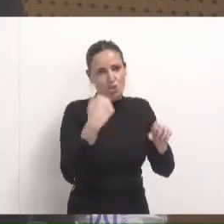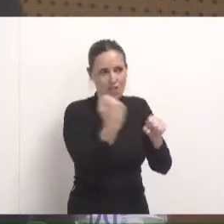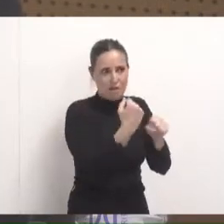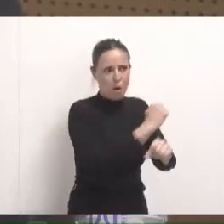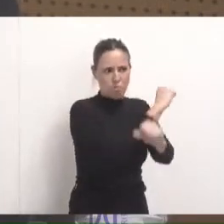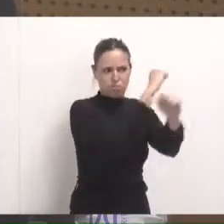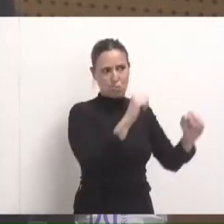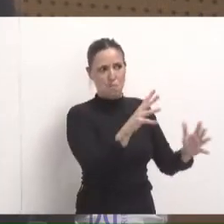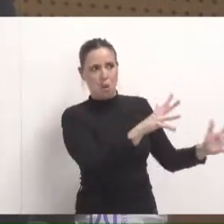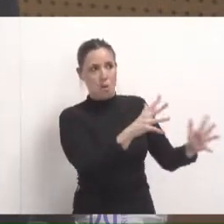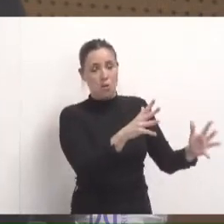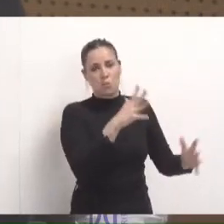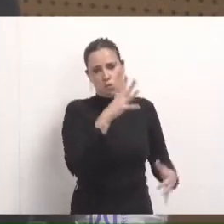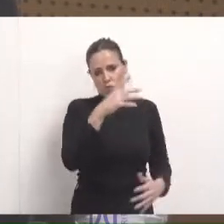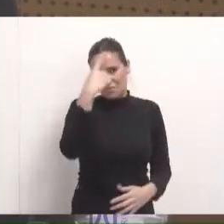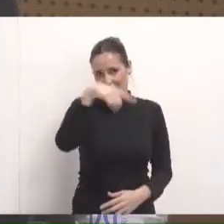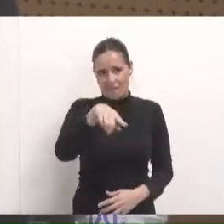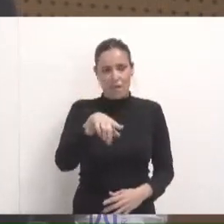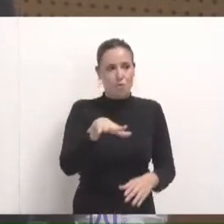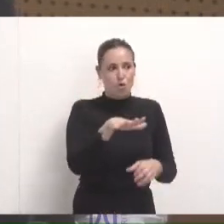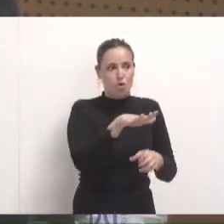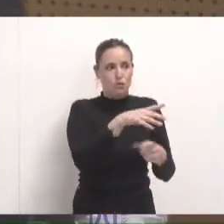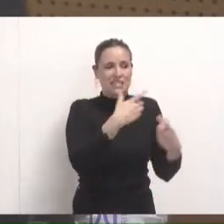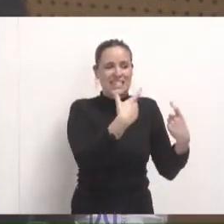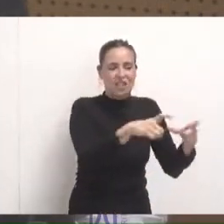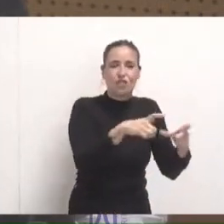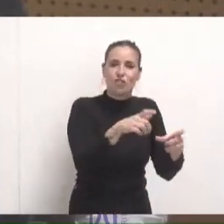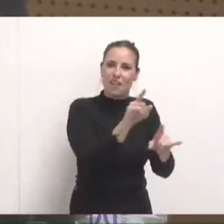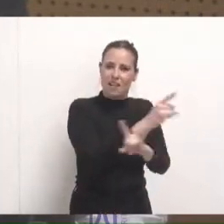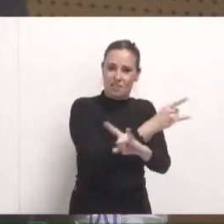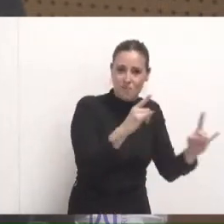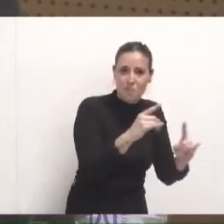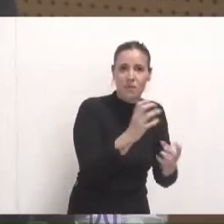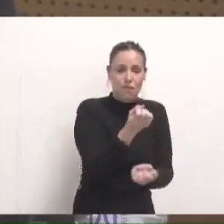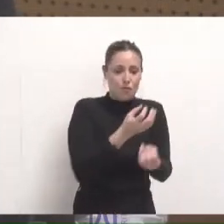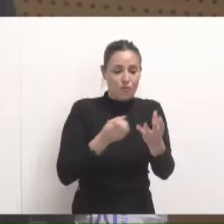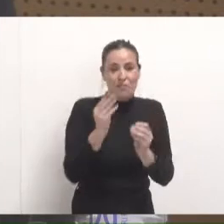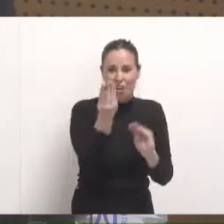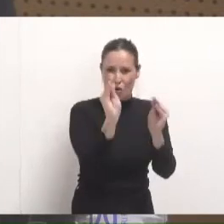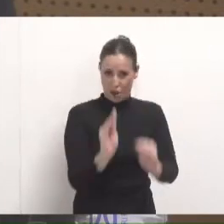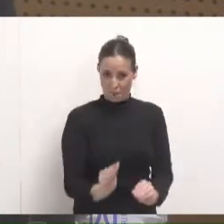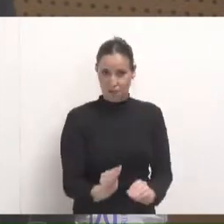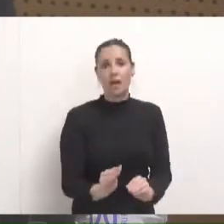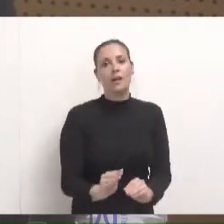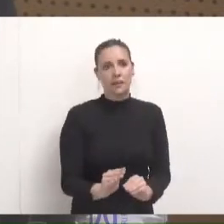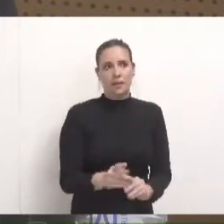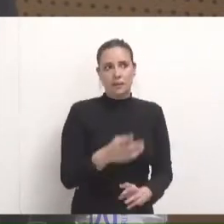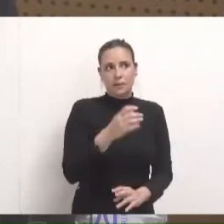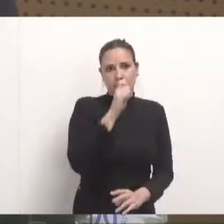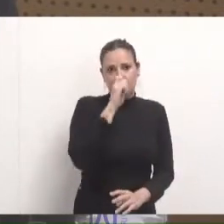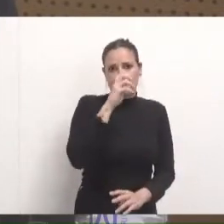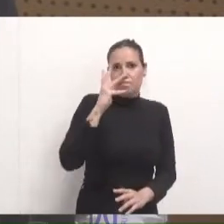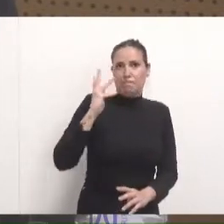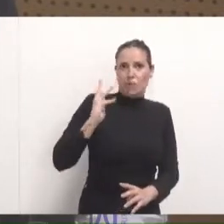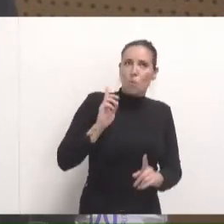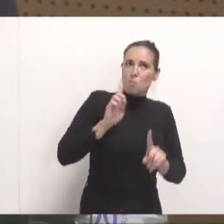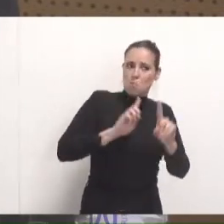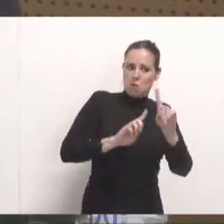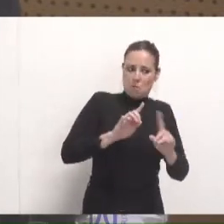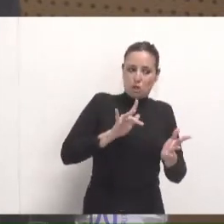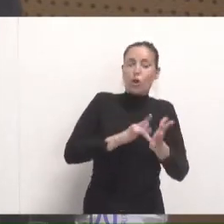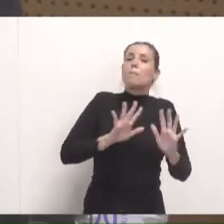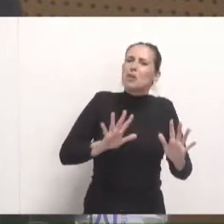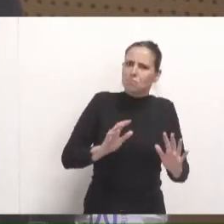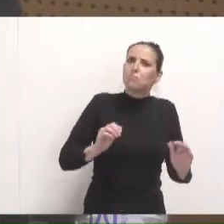sabemos que el sector de las flores y las plantas ornamentales ha tenido muchas vicisitudes en estos tiempos anteriores, en estos años anteriores, ¿no? Pero bueno, ahí están